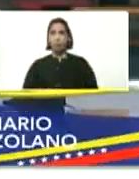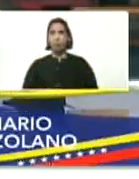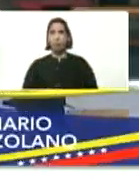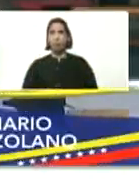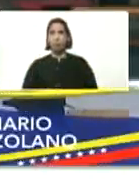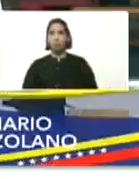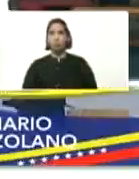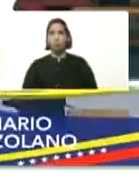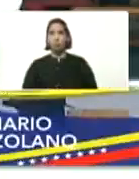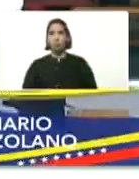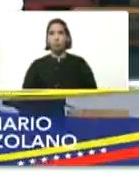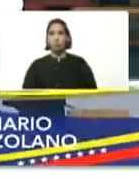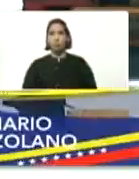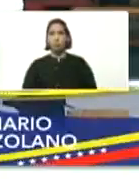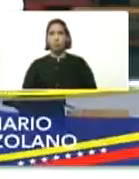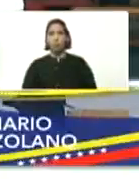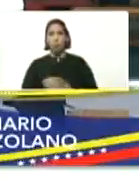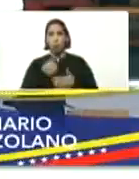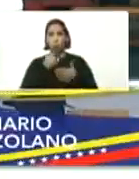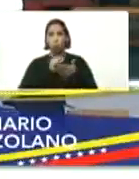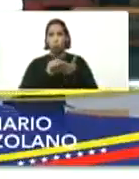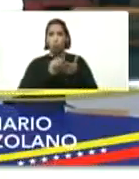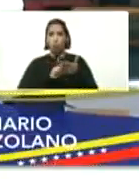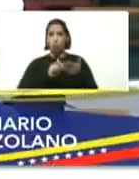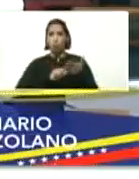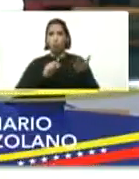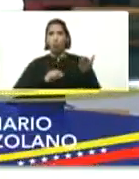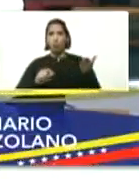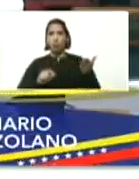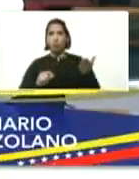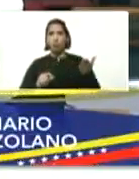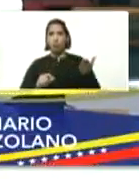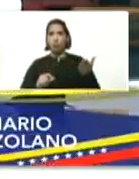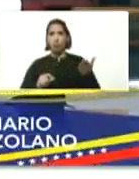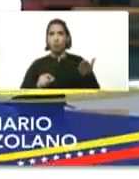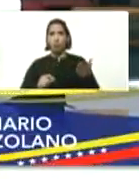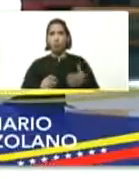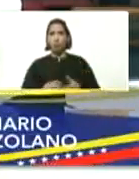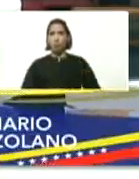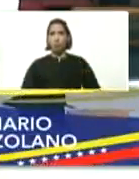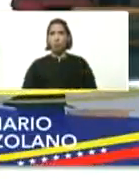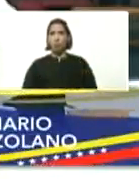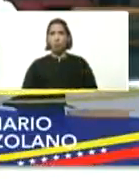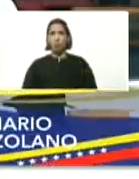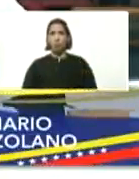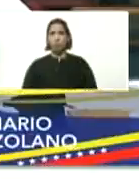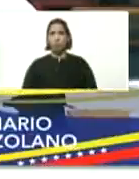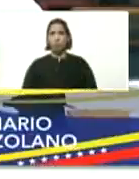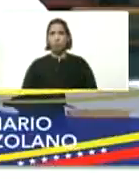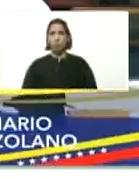confidenciales, notas confidenciales al cierre, por ahí gritaron mi nombre. Un niño.